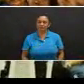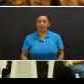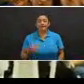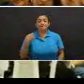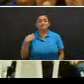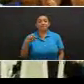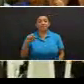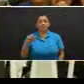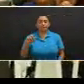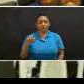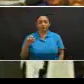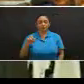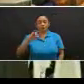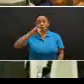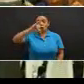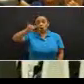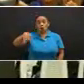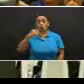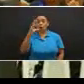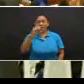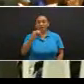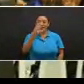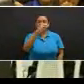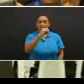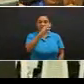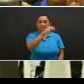Pero Jonás huyó.